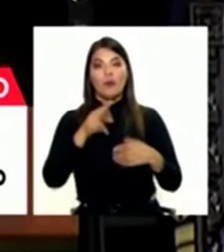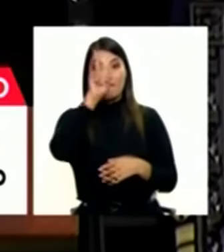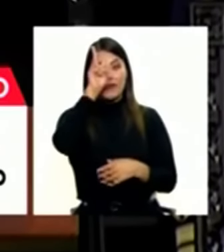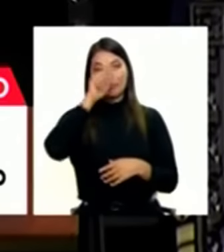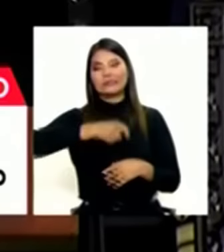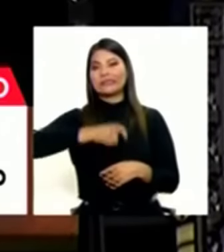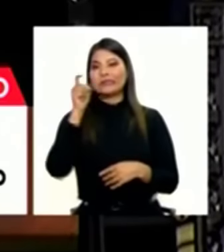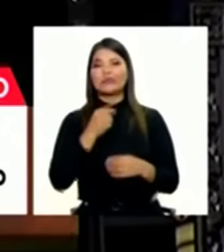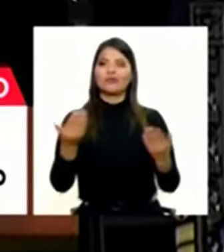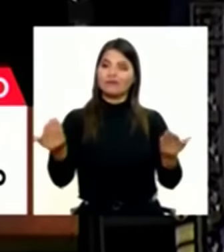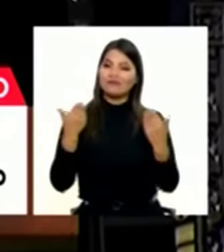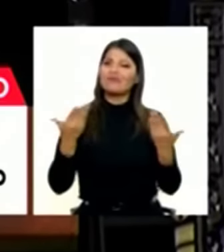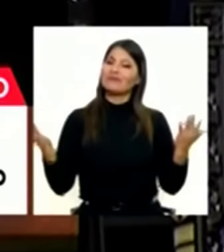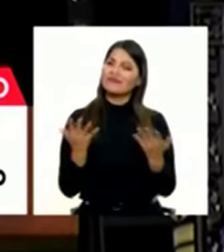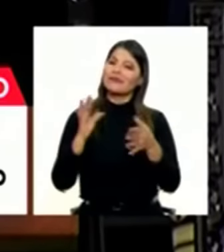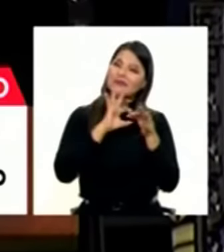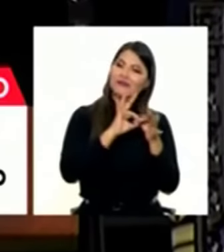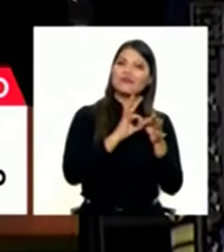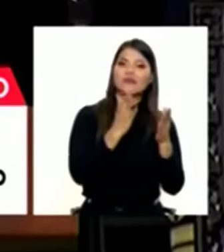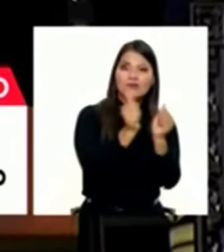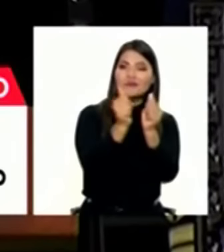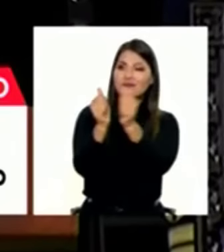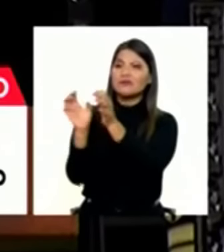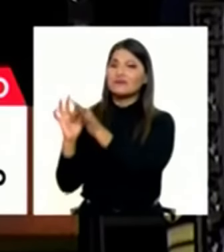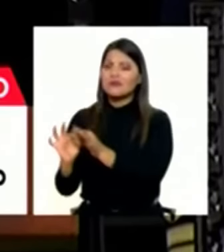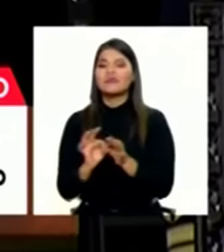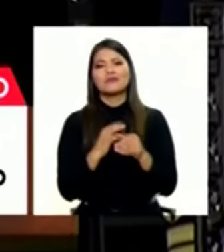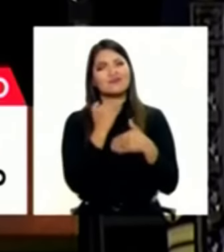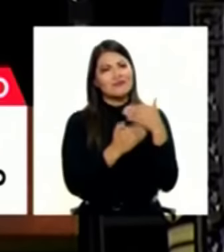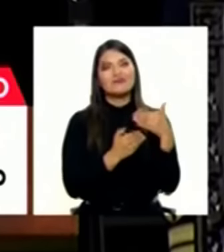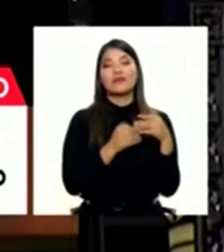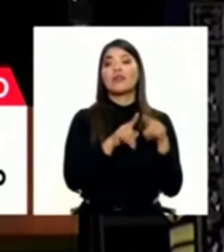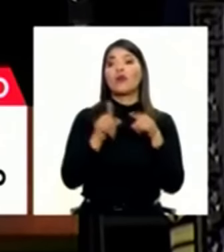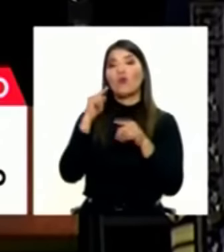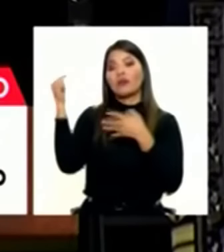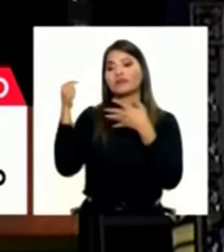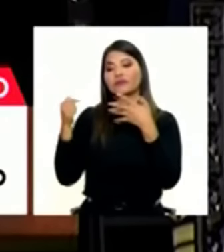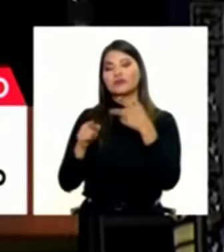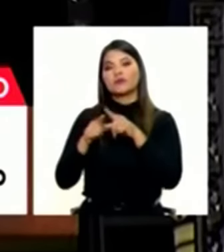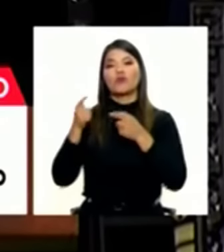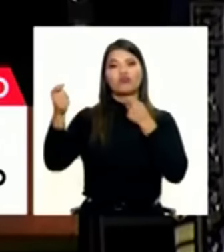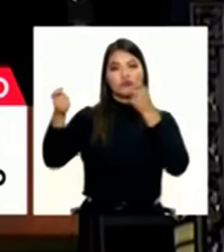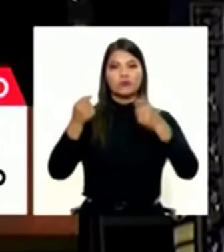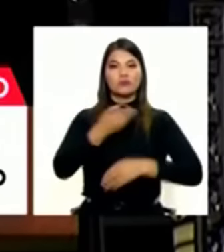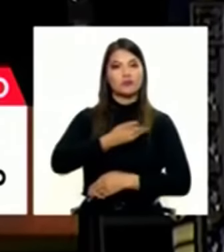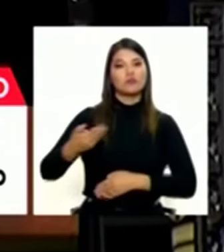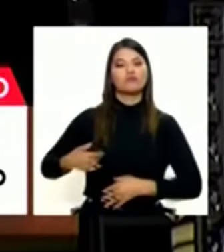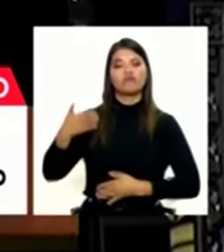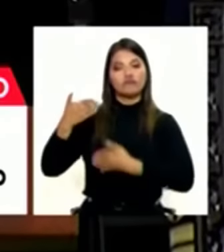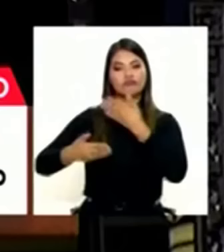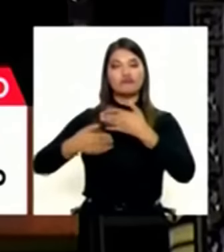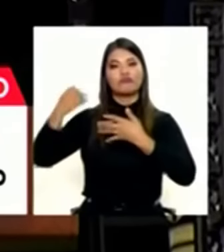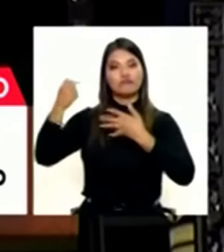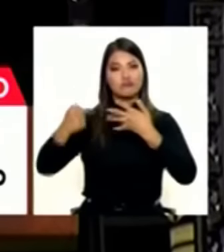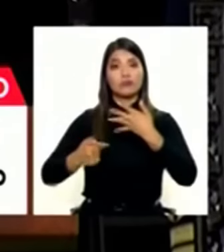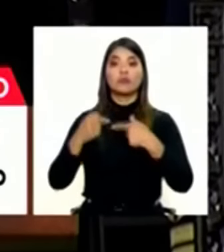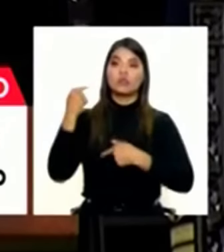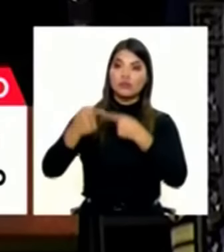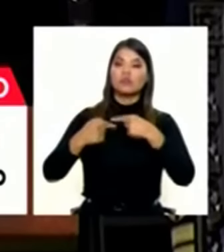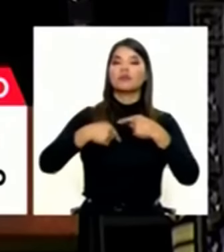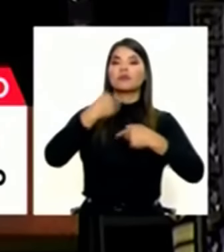demanda unidad y trabajo constante, premisas bajo las cuales nuestro gobierno desarrolla sus acciones